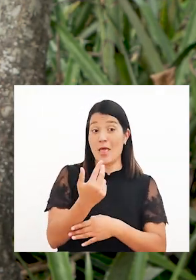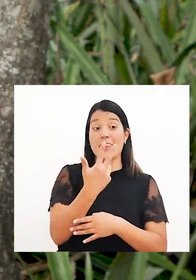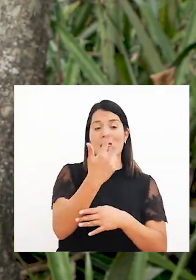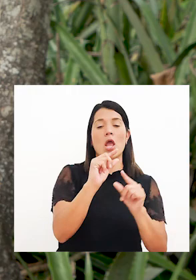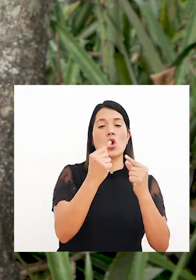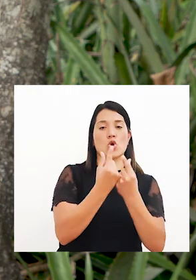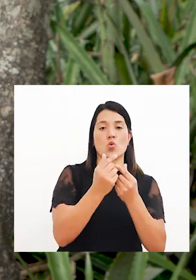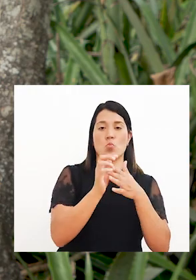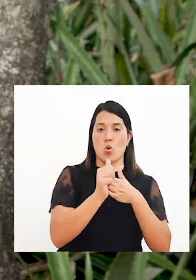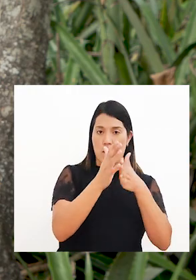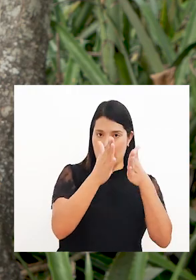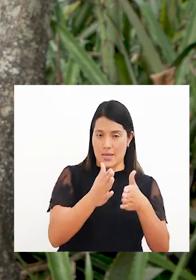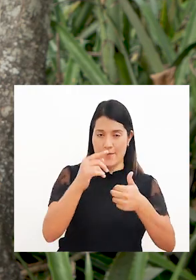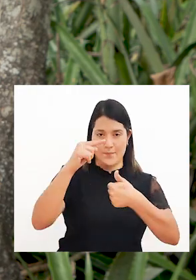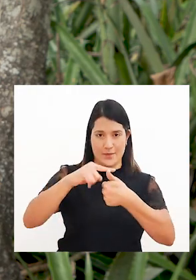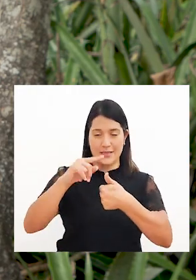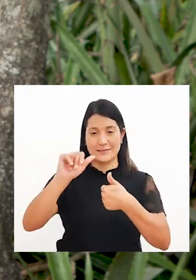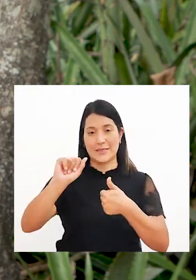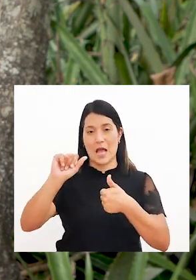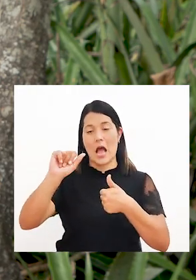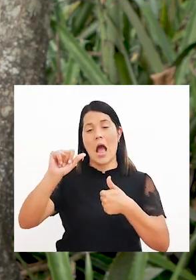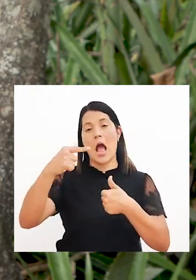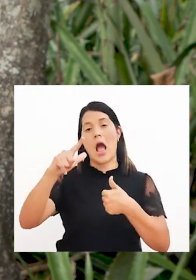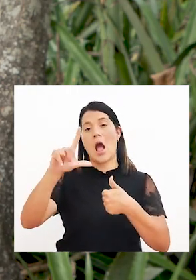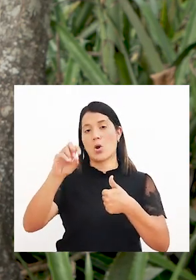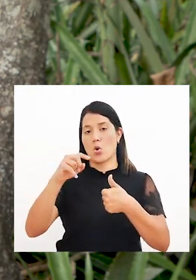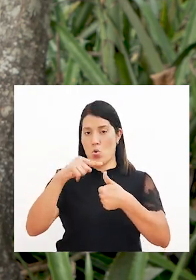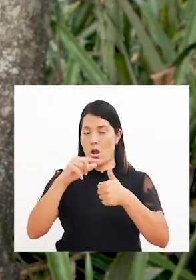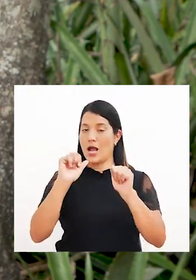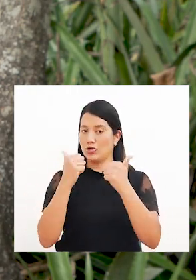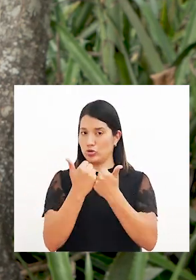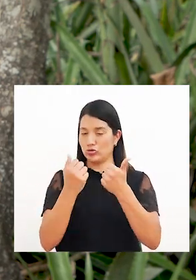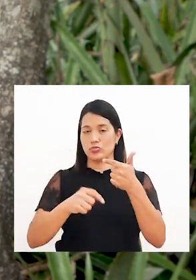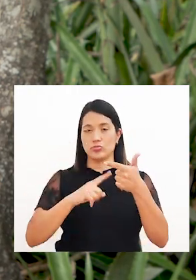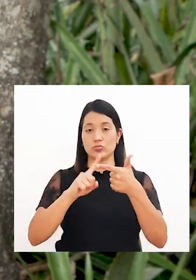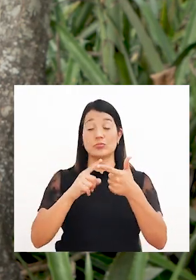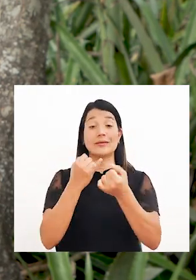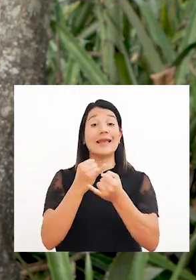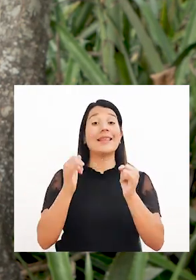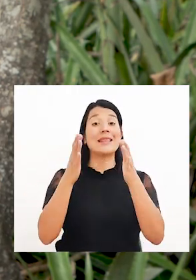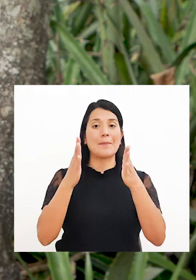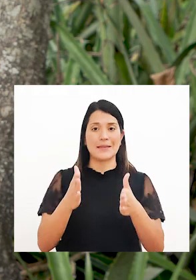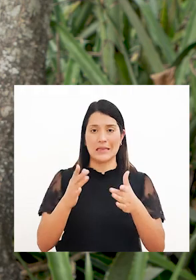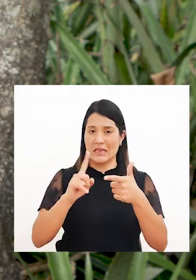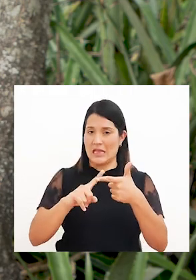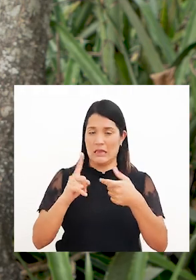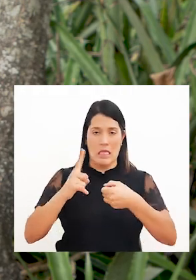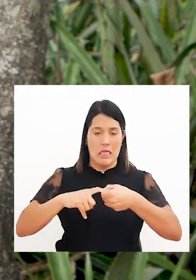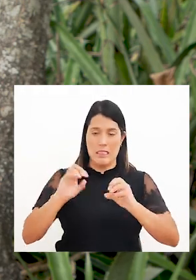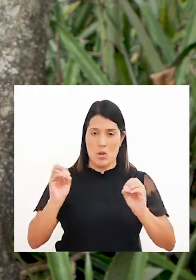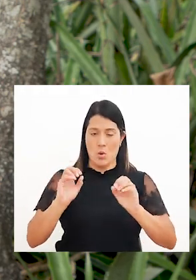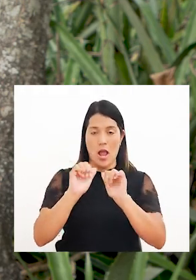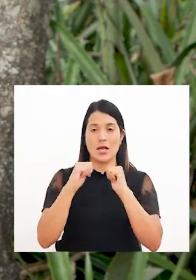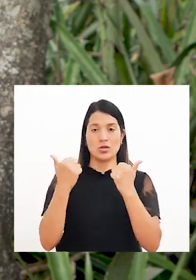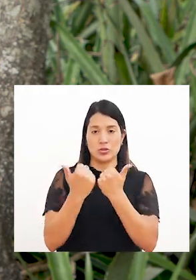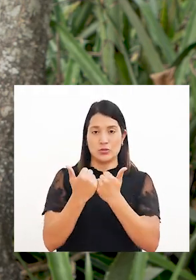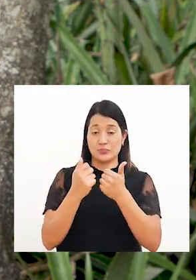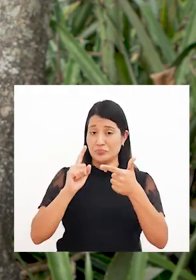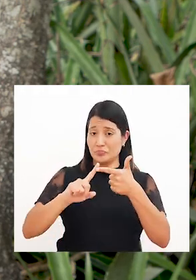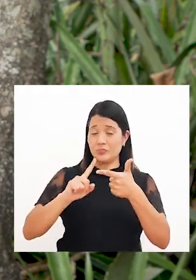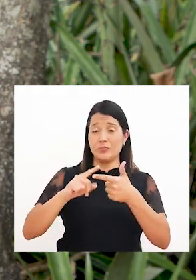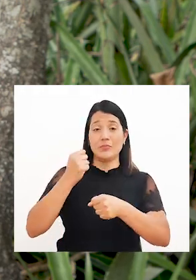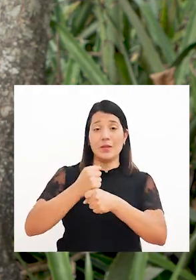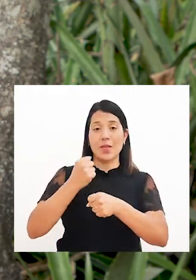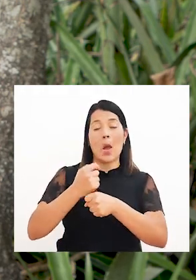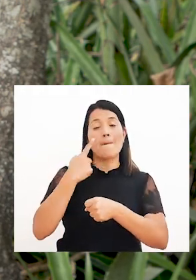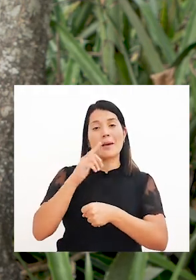de guías. Tenemos guías AGLO, que es una asociación. Tenemos guías independientes que no pertenecen a ninguna asociación, que trabajan